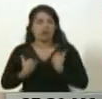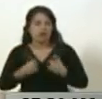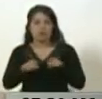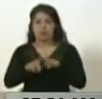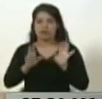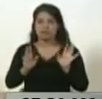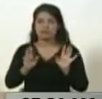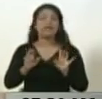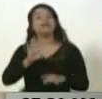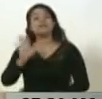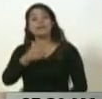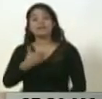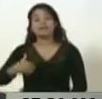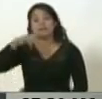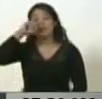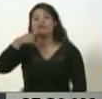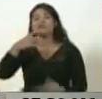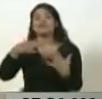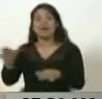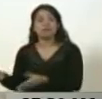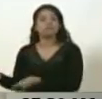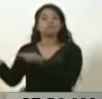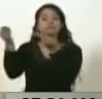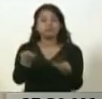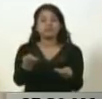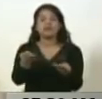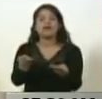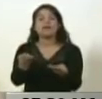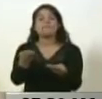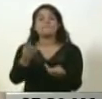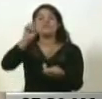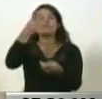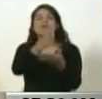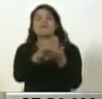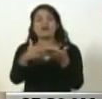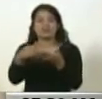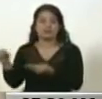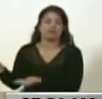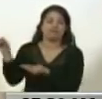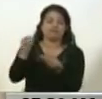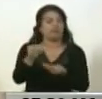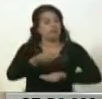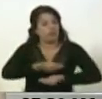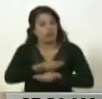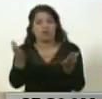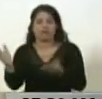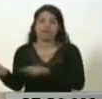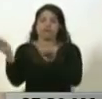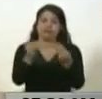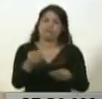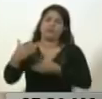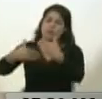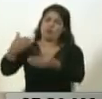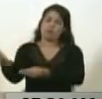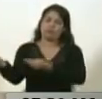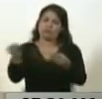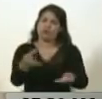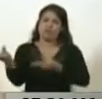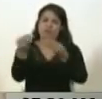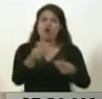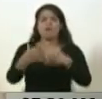primera avanzada, la cual de manera progresiva se van a ir incrementando, y de esa manera vamos a atender sin ningún tipo de problema